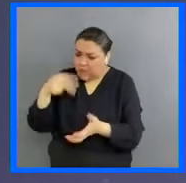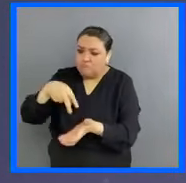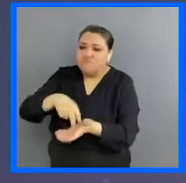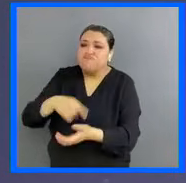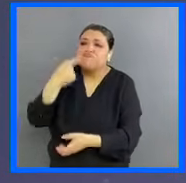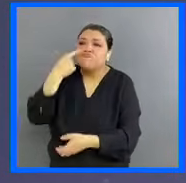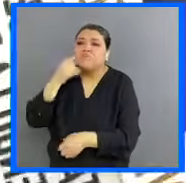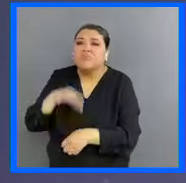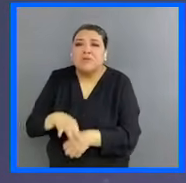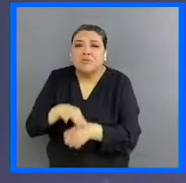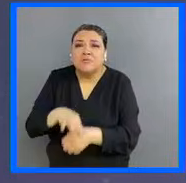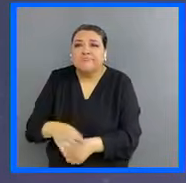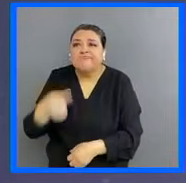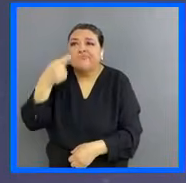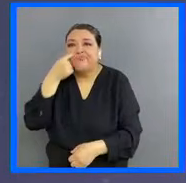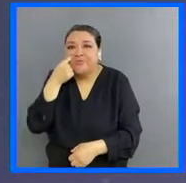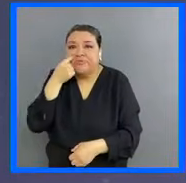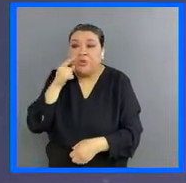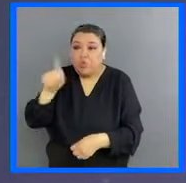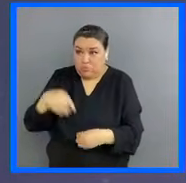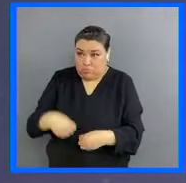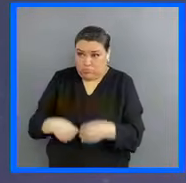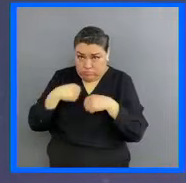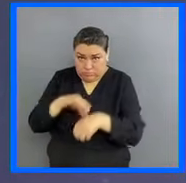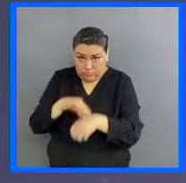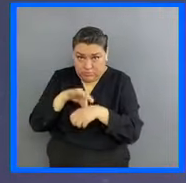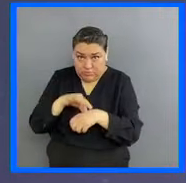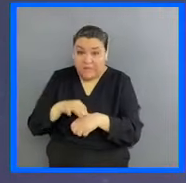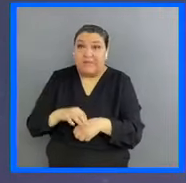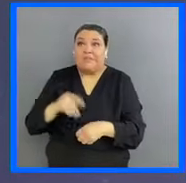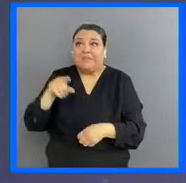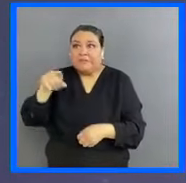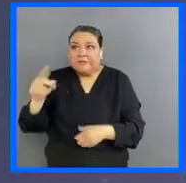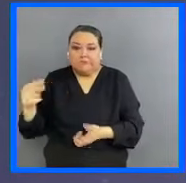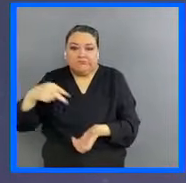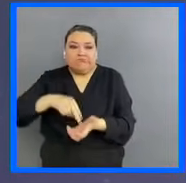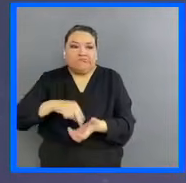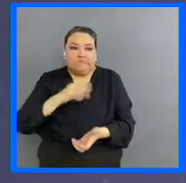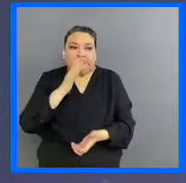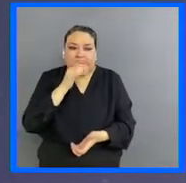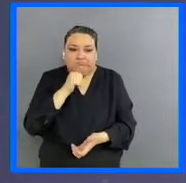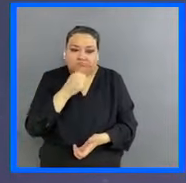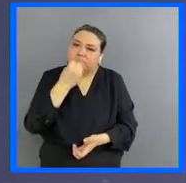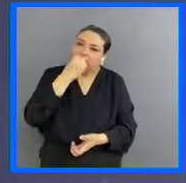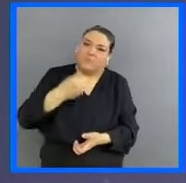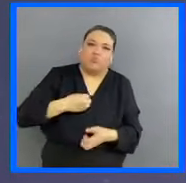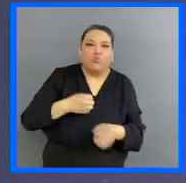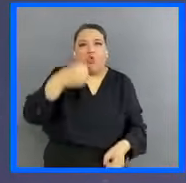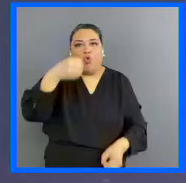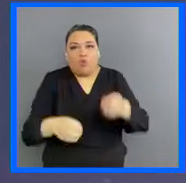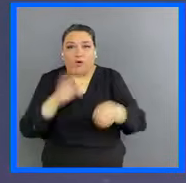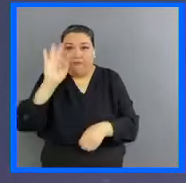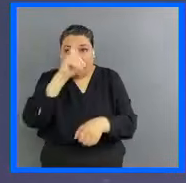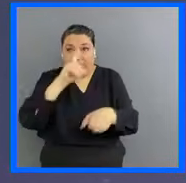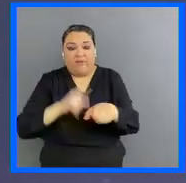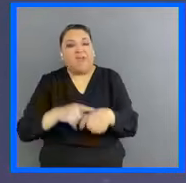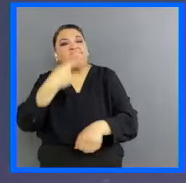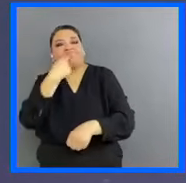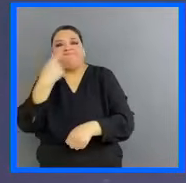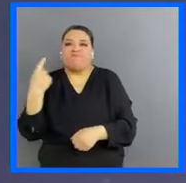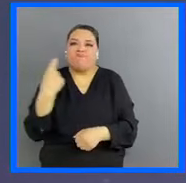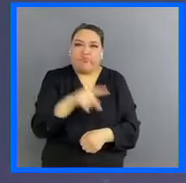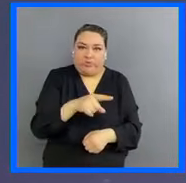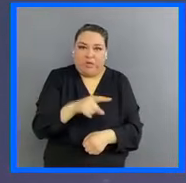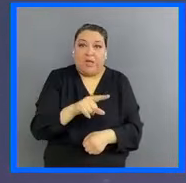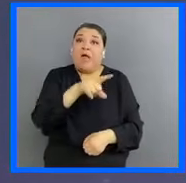para constatar que seguía viva. Ante la imposibilidad de desplazarse, la mujer acudió a la Justicia Federal. El juzgado aplicó